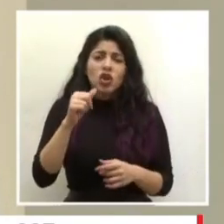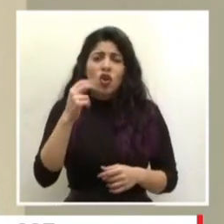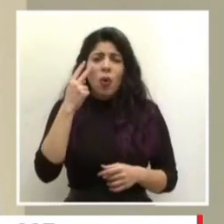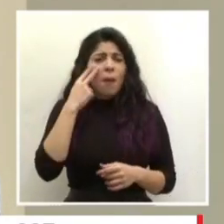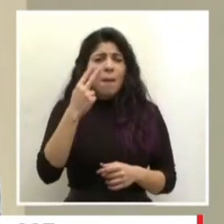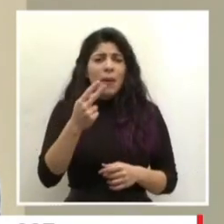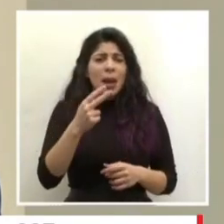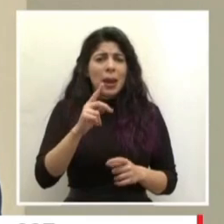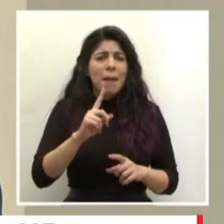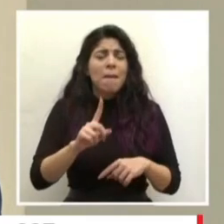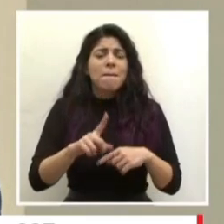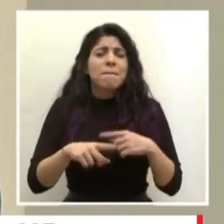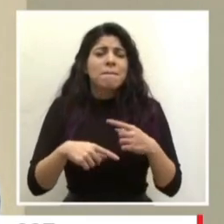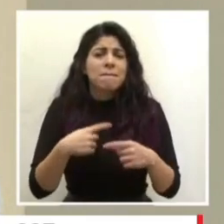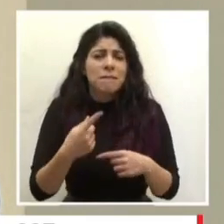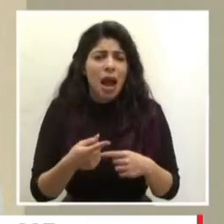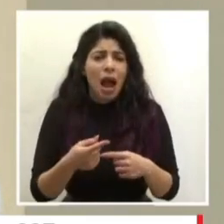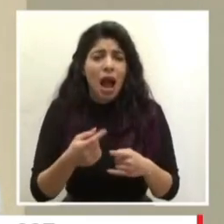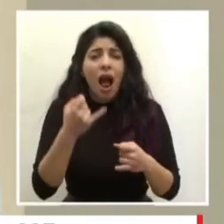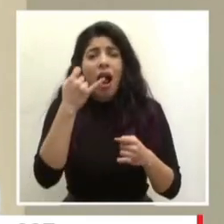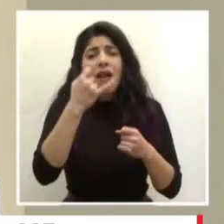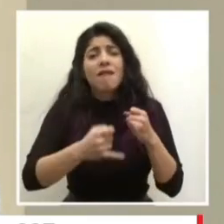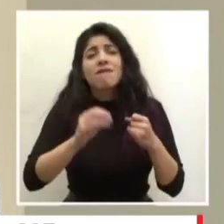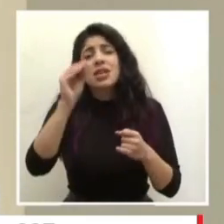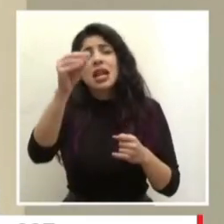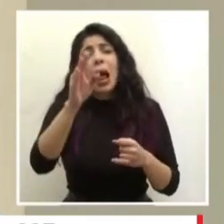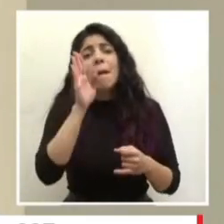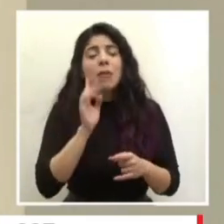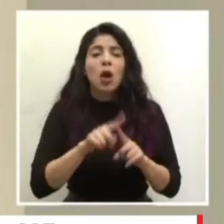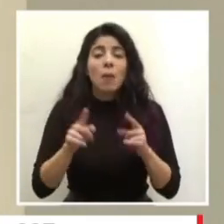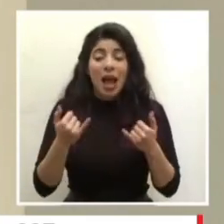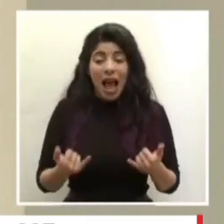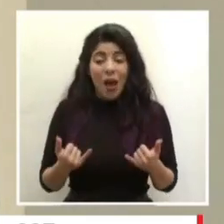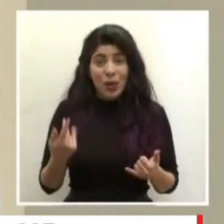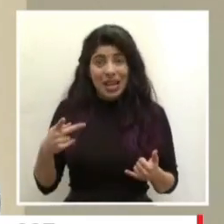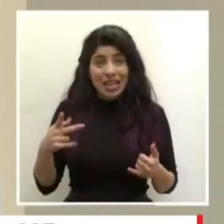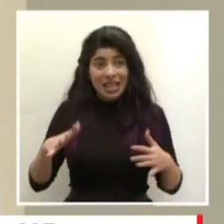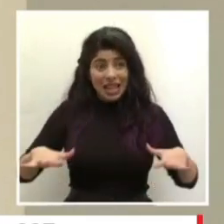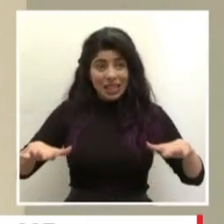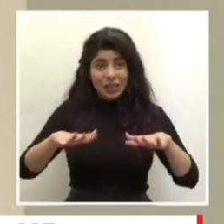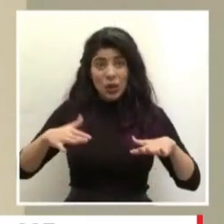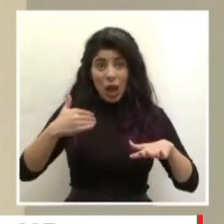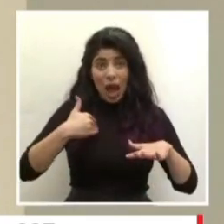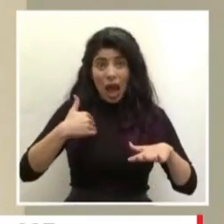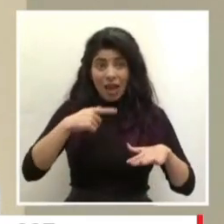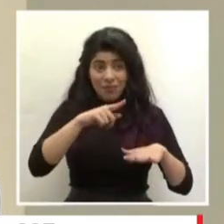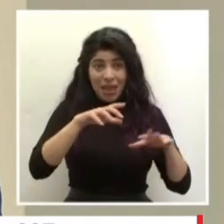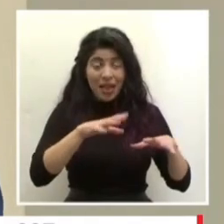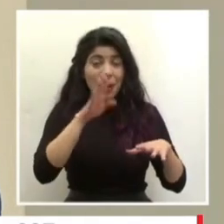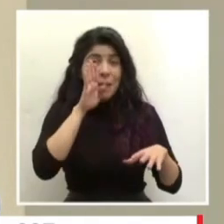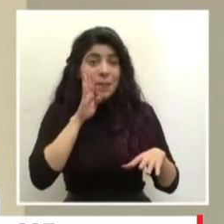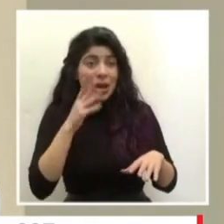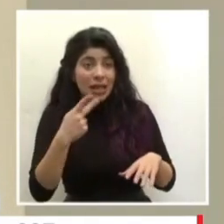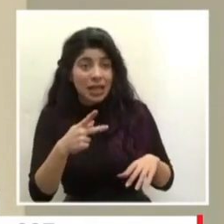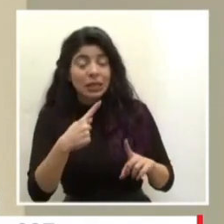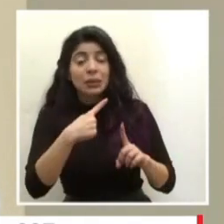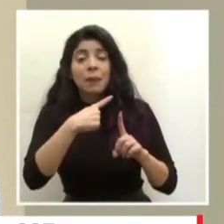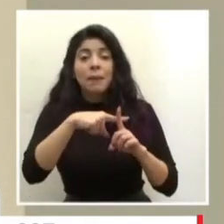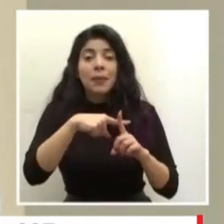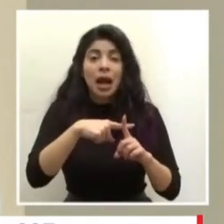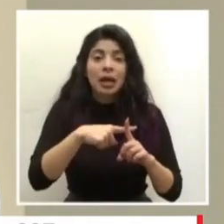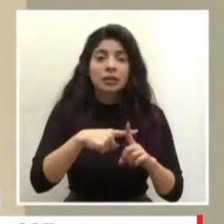a poner en última instancia, pero sí por el riesgo que tenemos con esa actividad y con el nivel